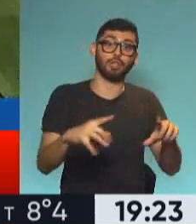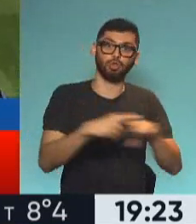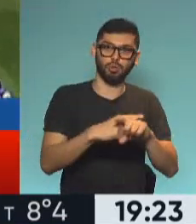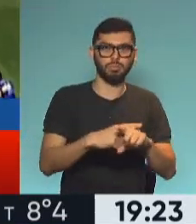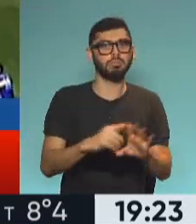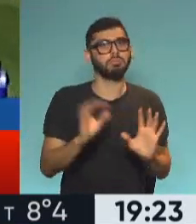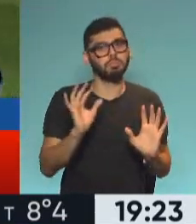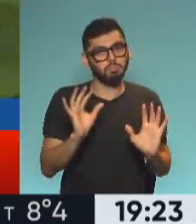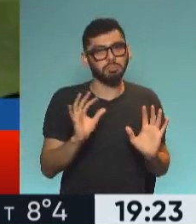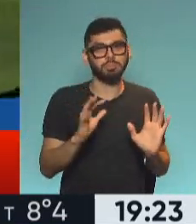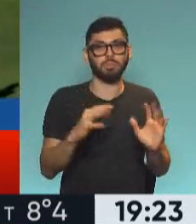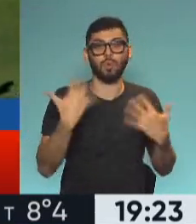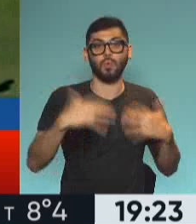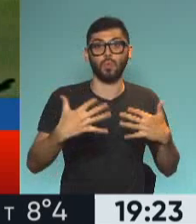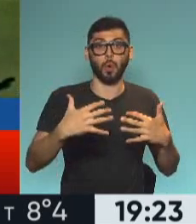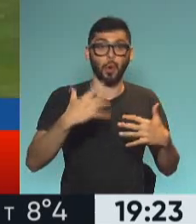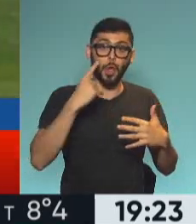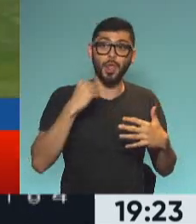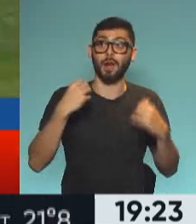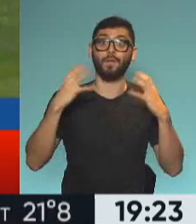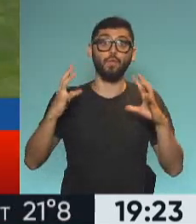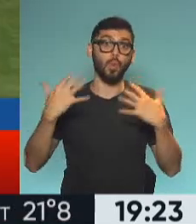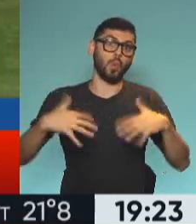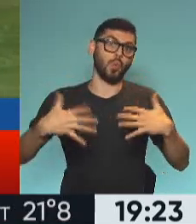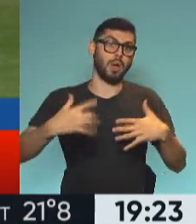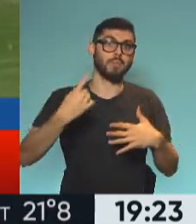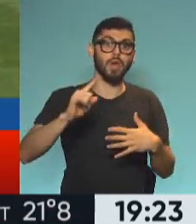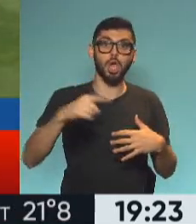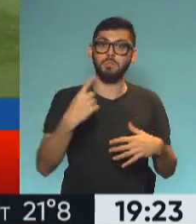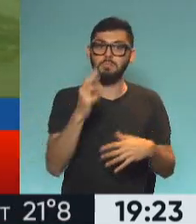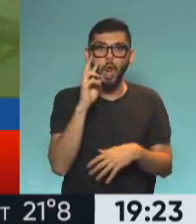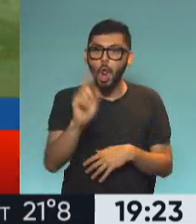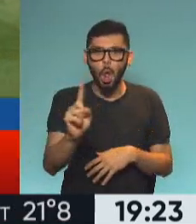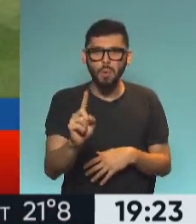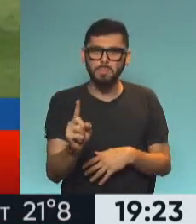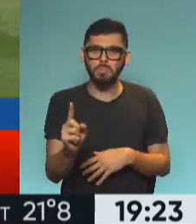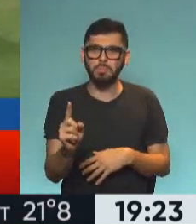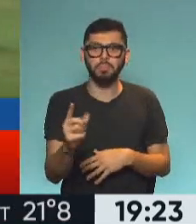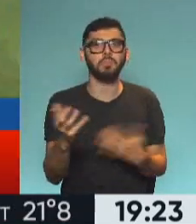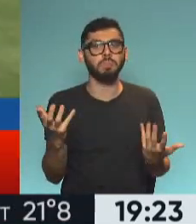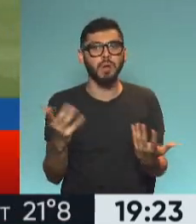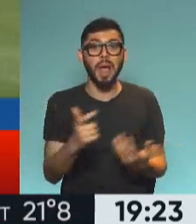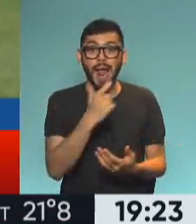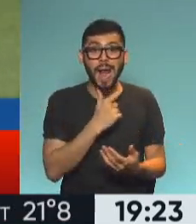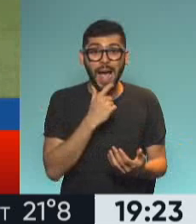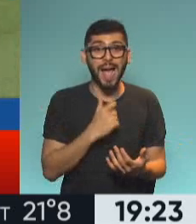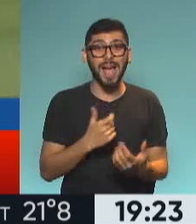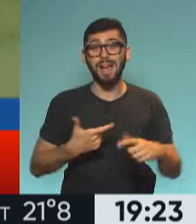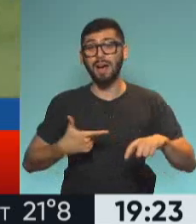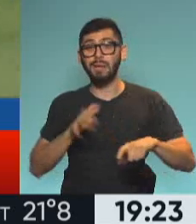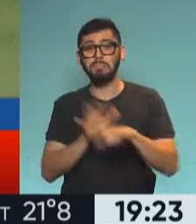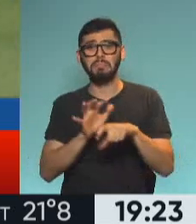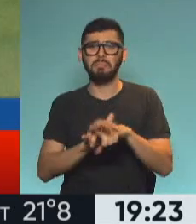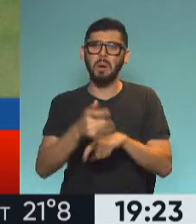gran jornada para la práctica del fútbol, pero no lo vimos el fútbol, porque Racing tuvo pocos intentos, cuidó